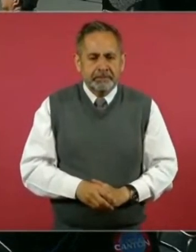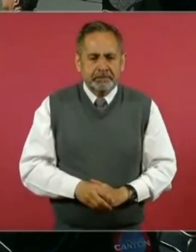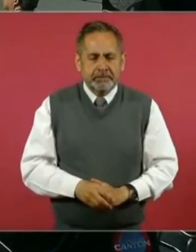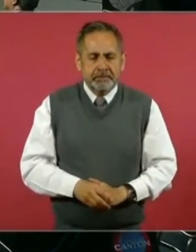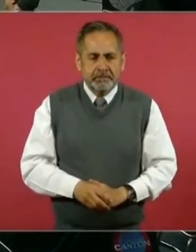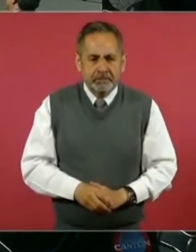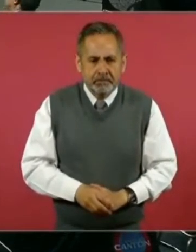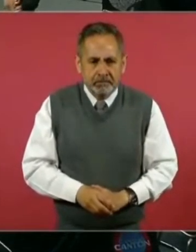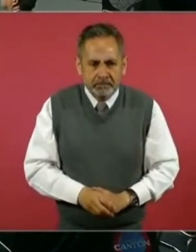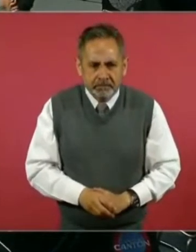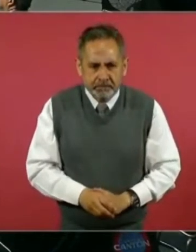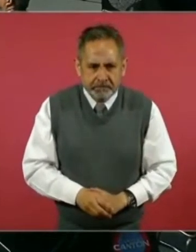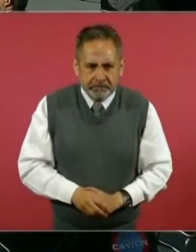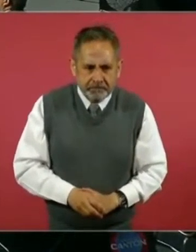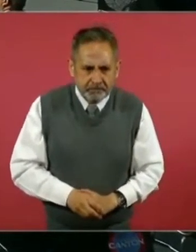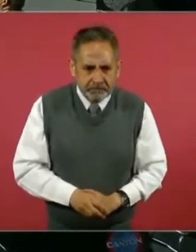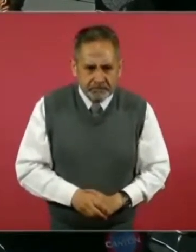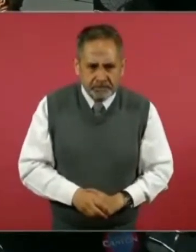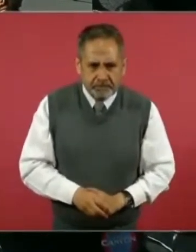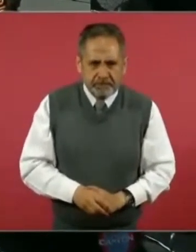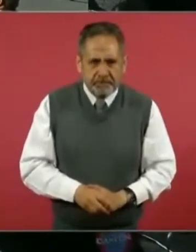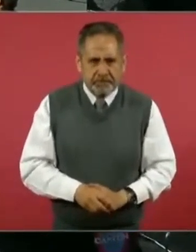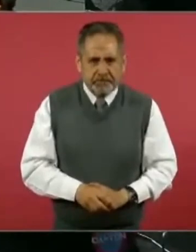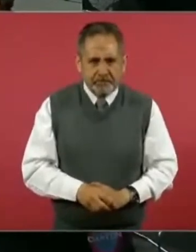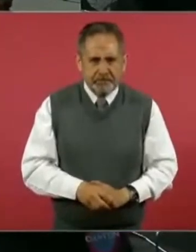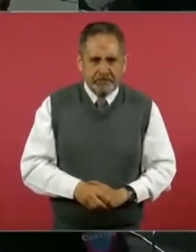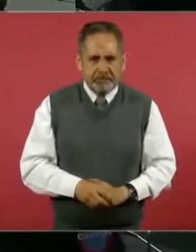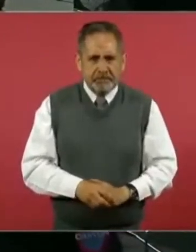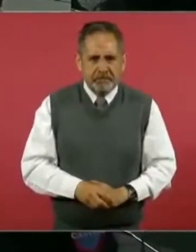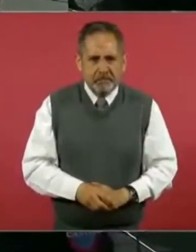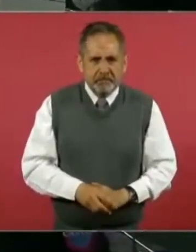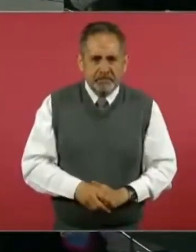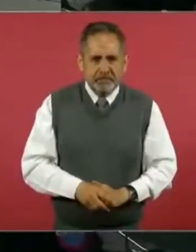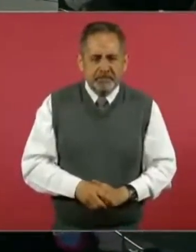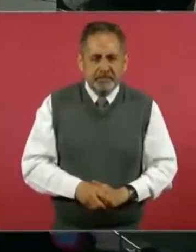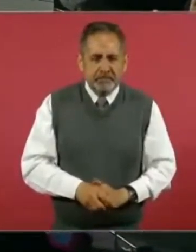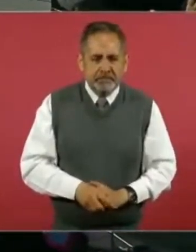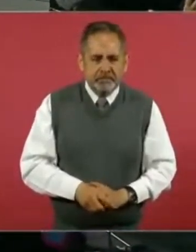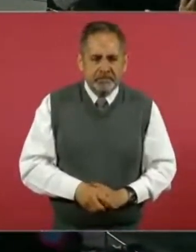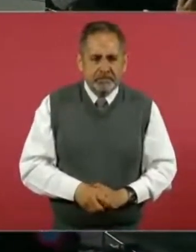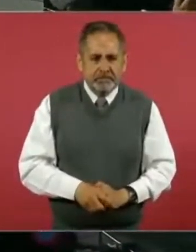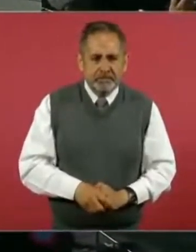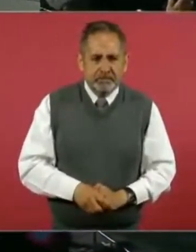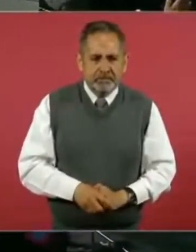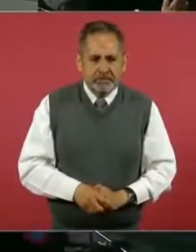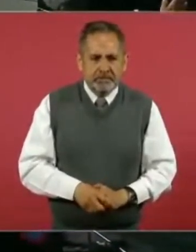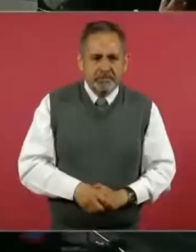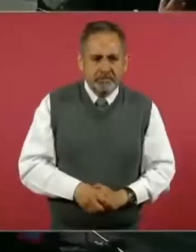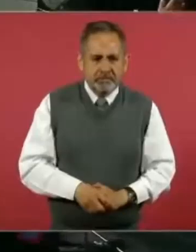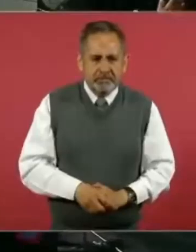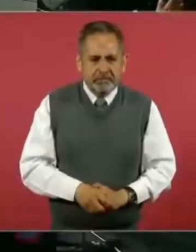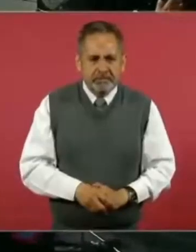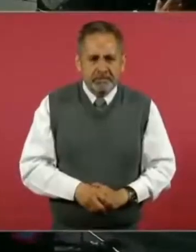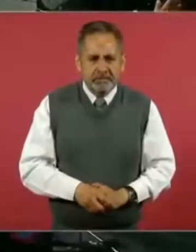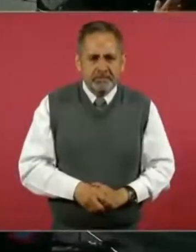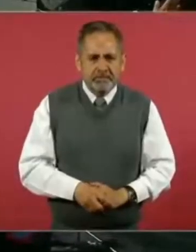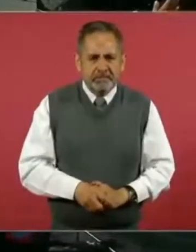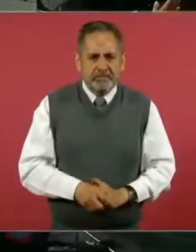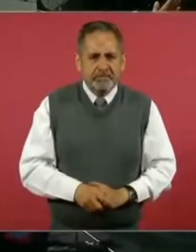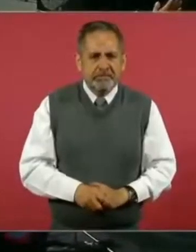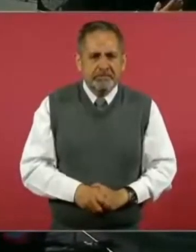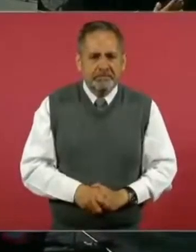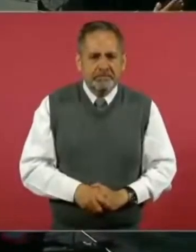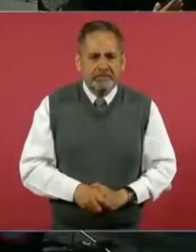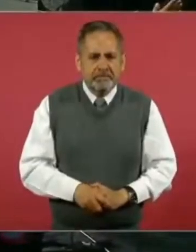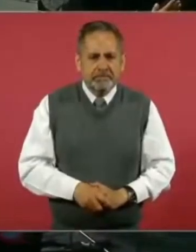Internacional, ¿Mande? que si hay una intervención de marco donde habla de la ayuda internacional que significaría tipificar como terrorismo.